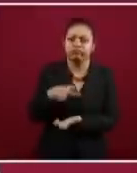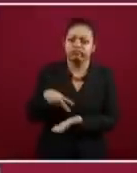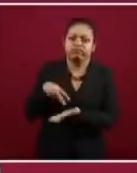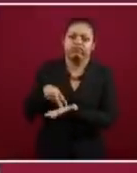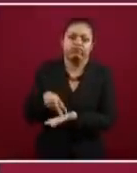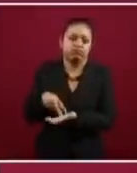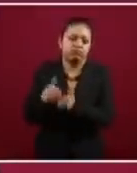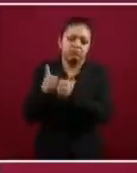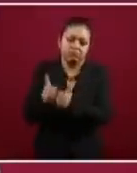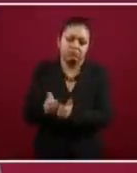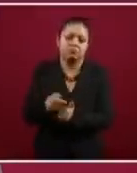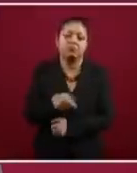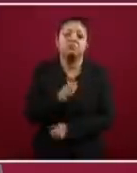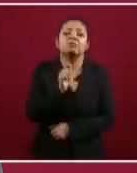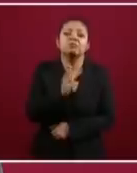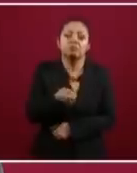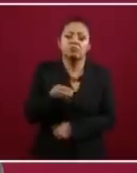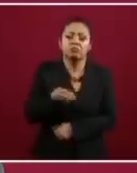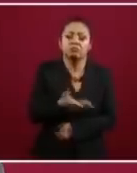consustancial a la democracia.